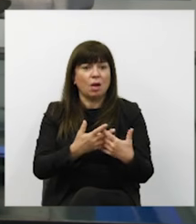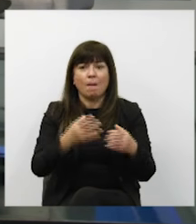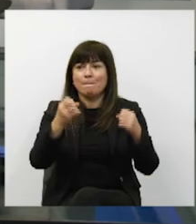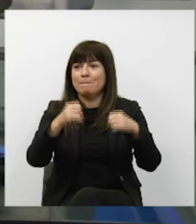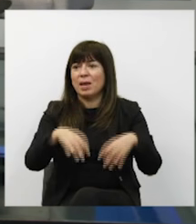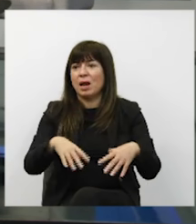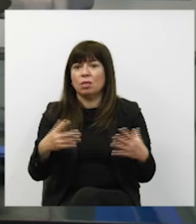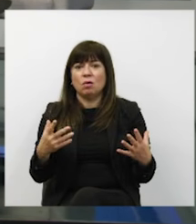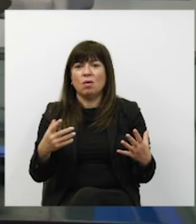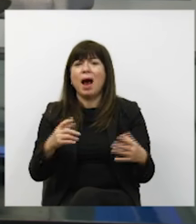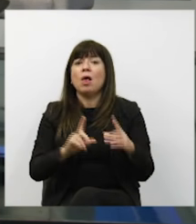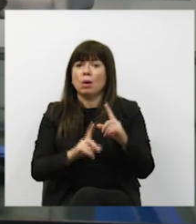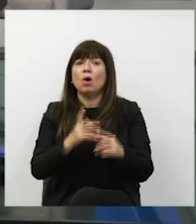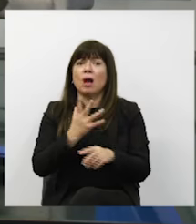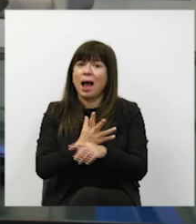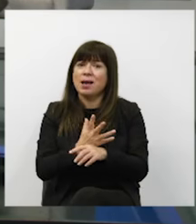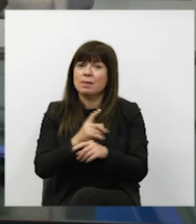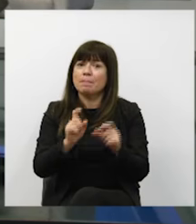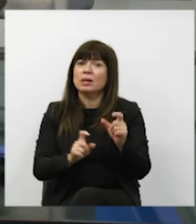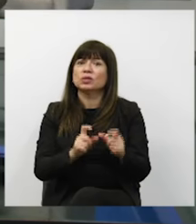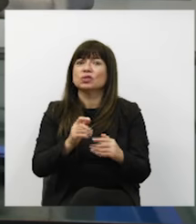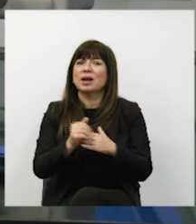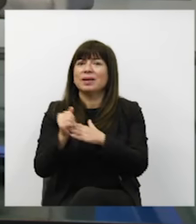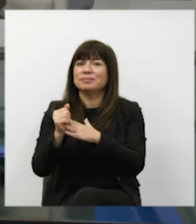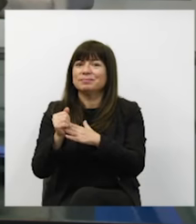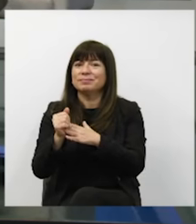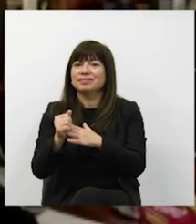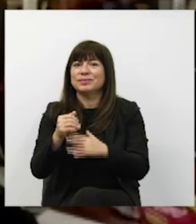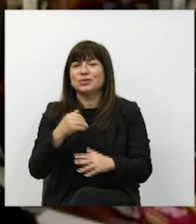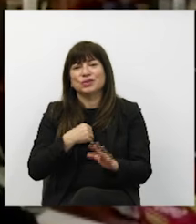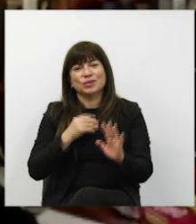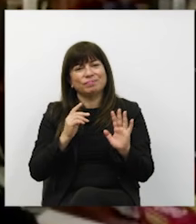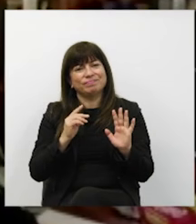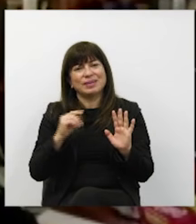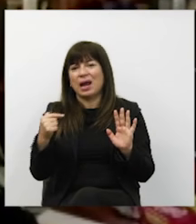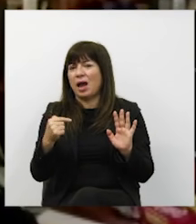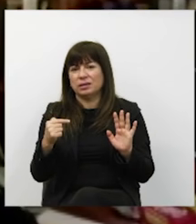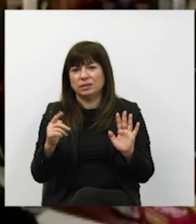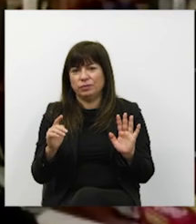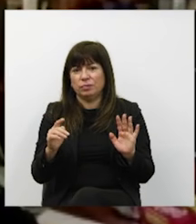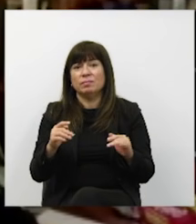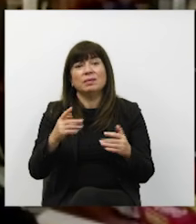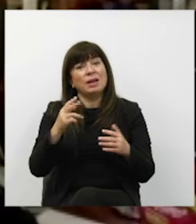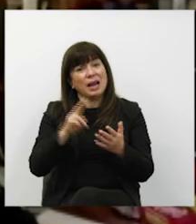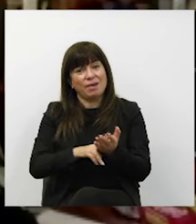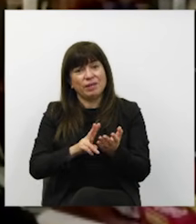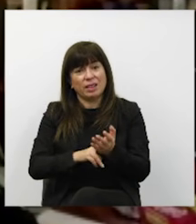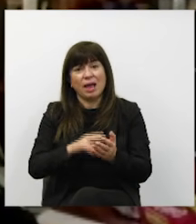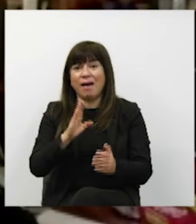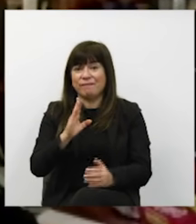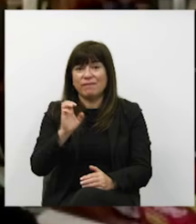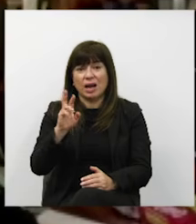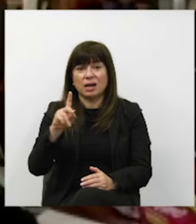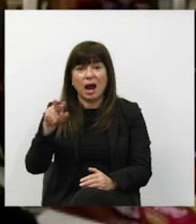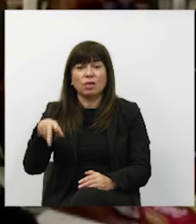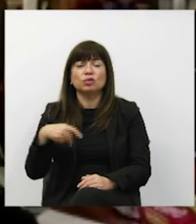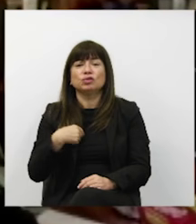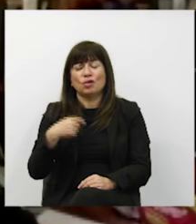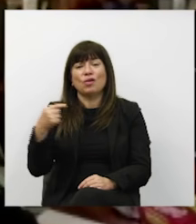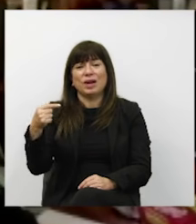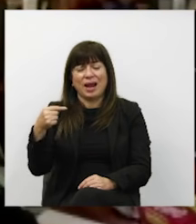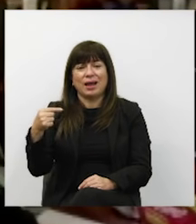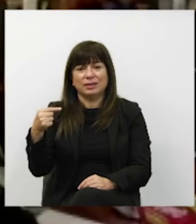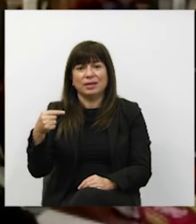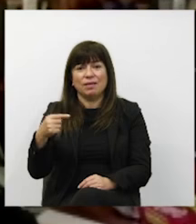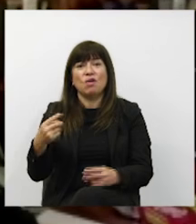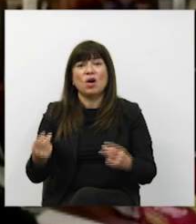sí existe. Pero yo, nuevamente, yo soy súper pesimista. Ese es el fondo, Bernardo, es que yo soy pesimista y